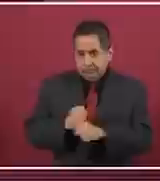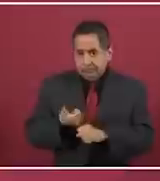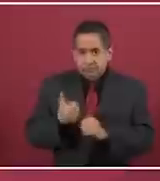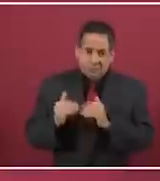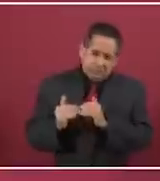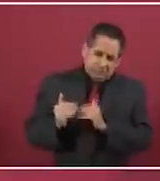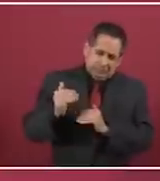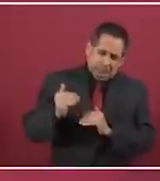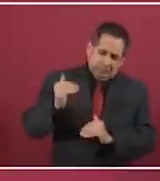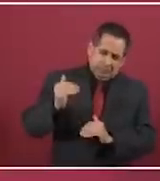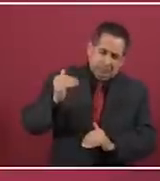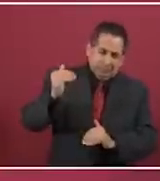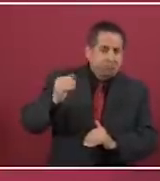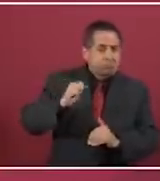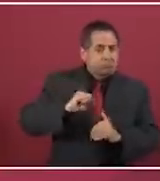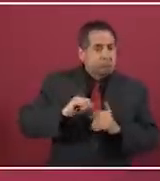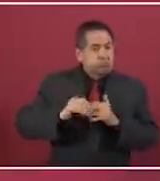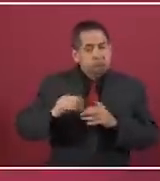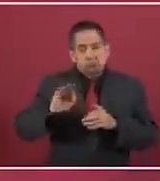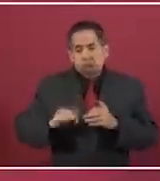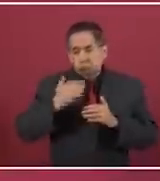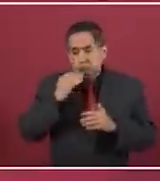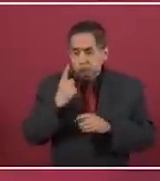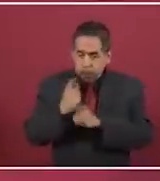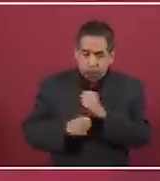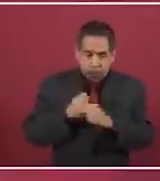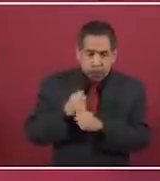crecimiento promedio anual